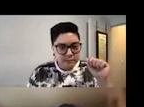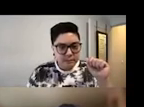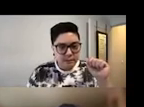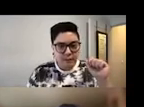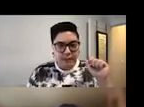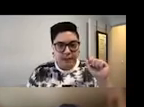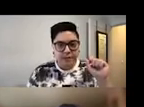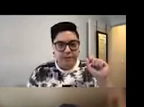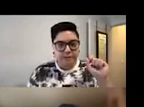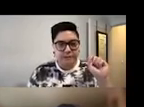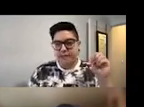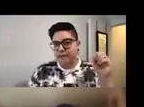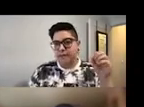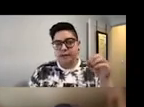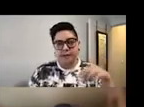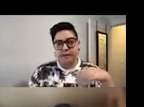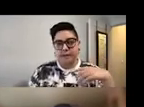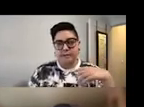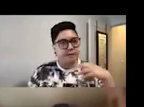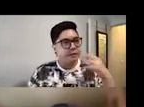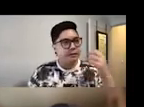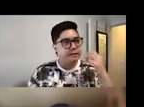o megas